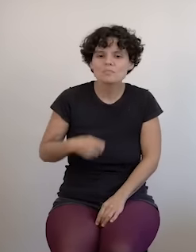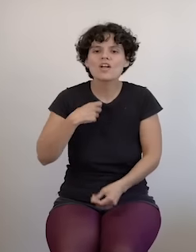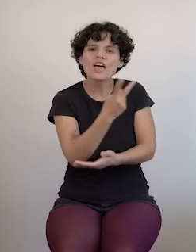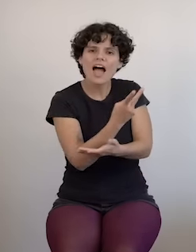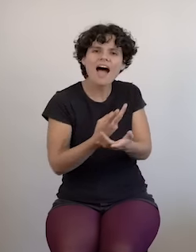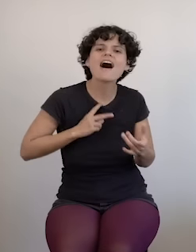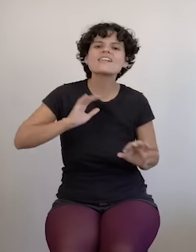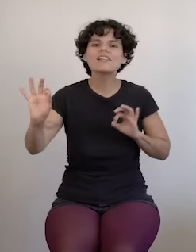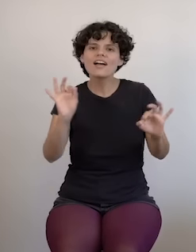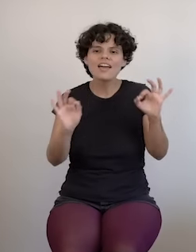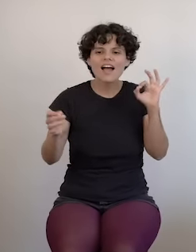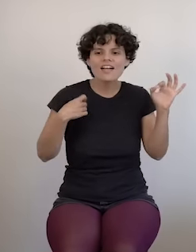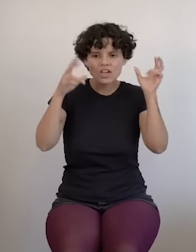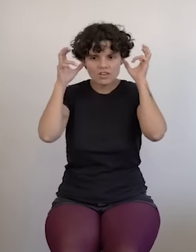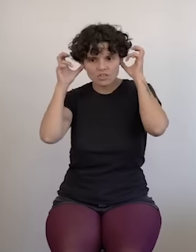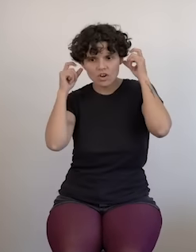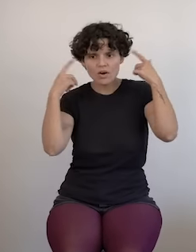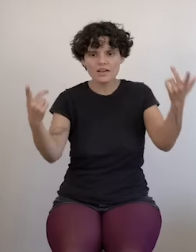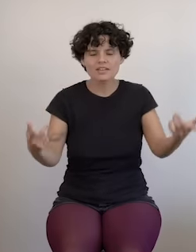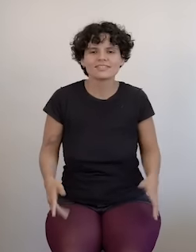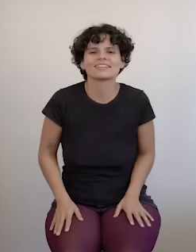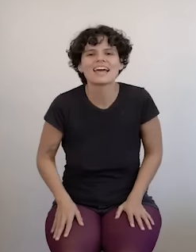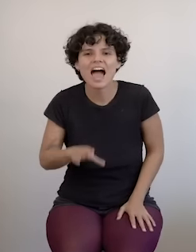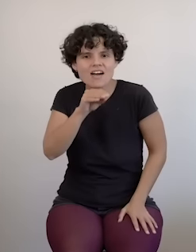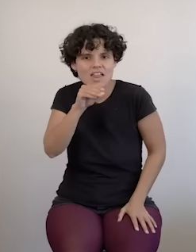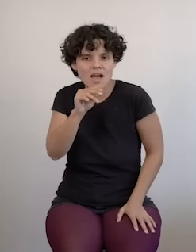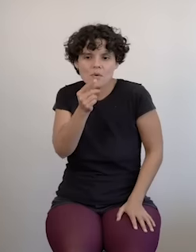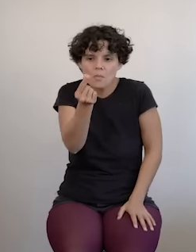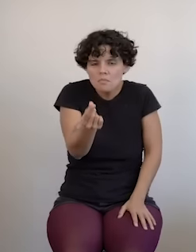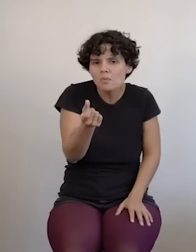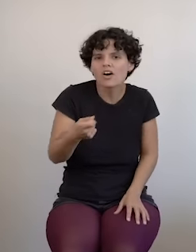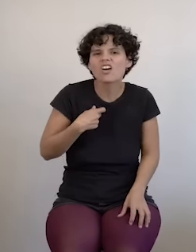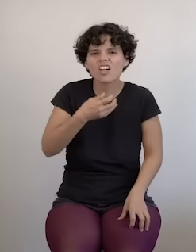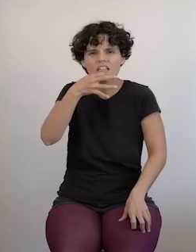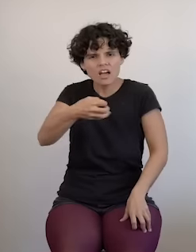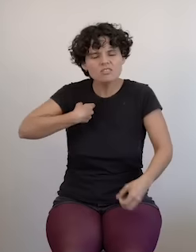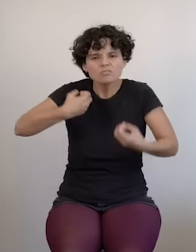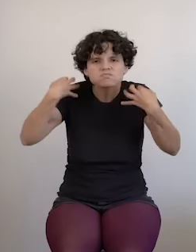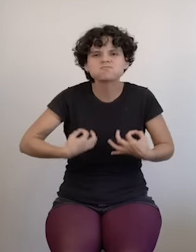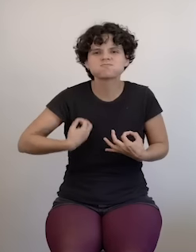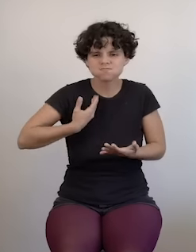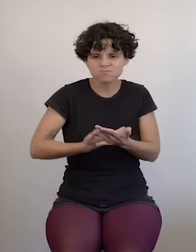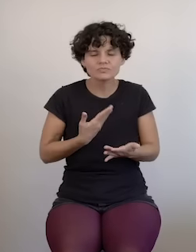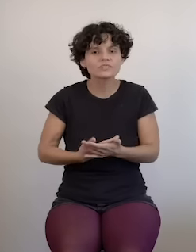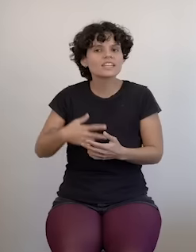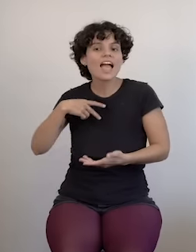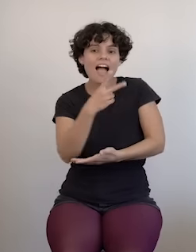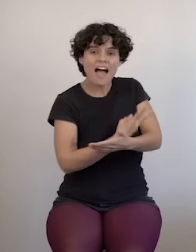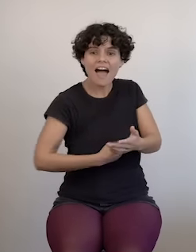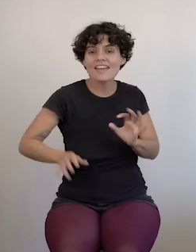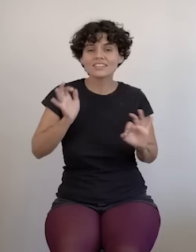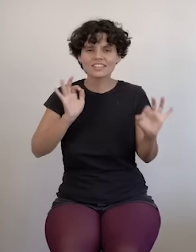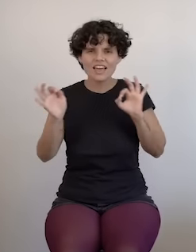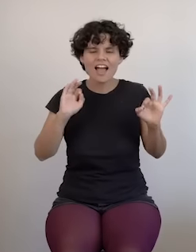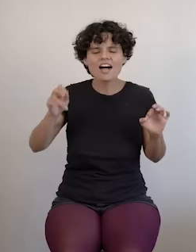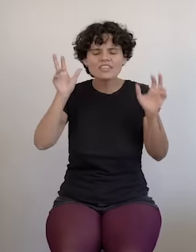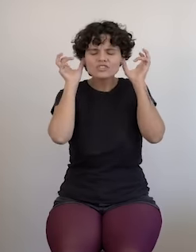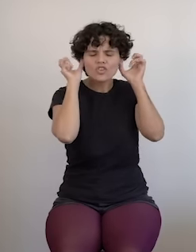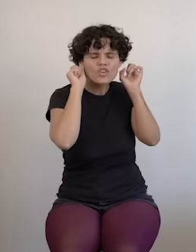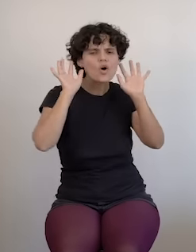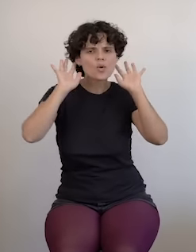elegante! El sonido que escucho. ¡Hablamos poco! ¡Decimos mucho! ¡Hazte elegante! ¡El sonido que